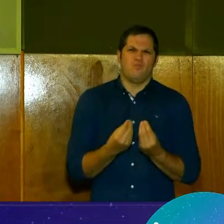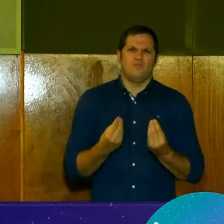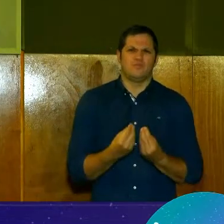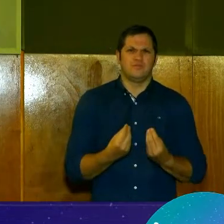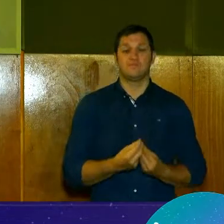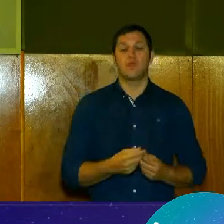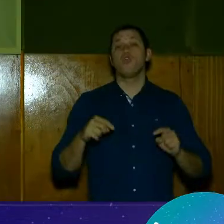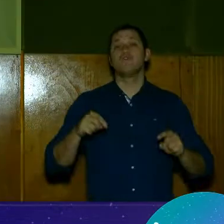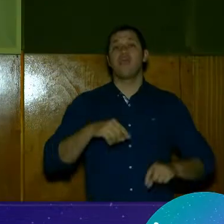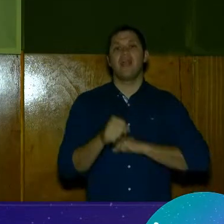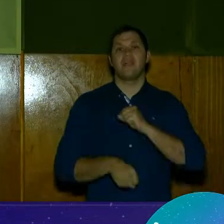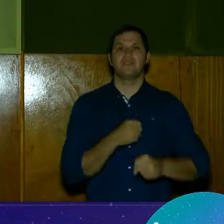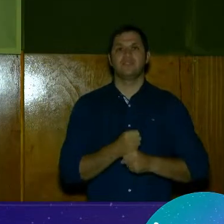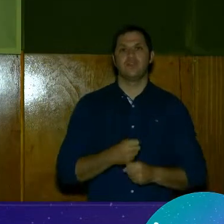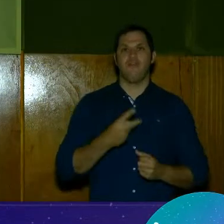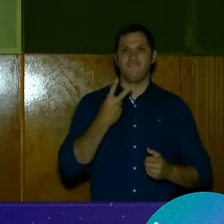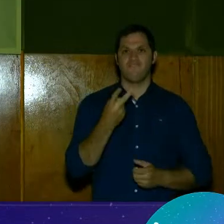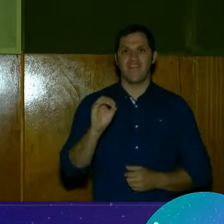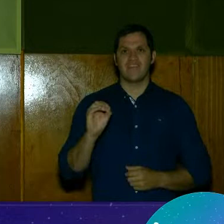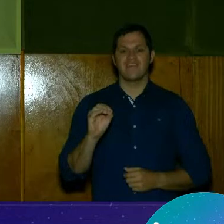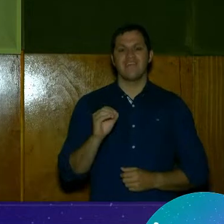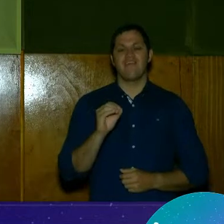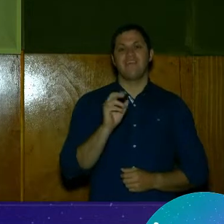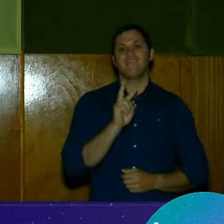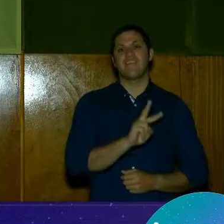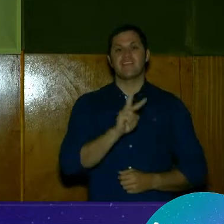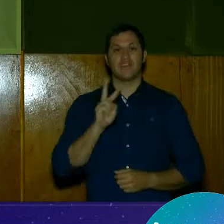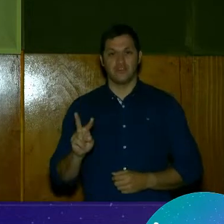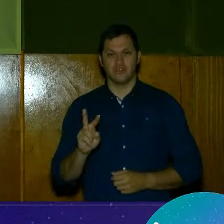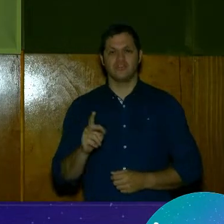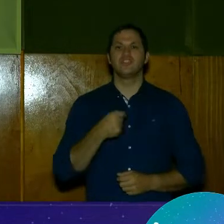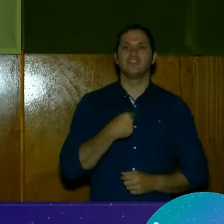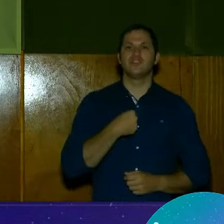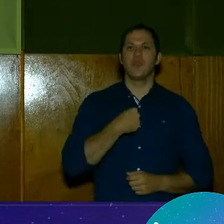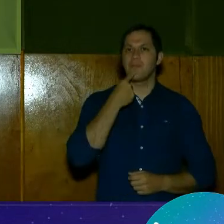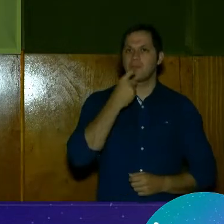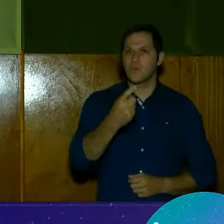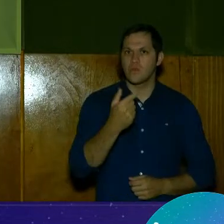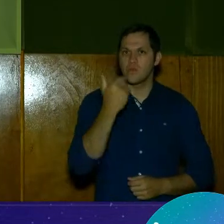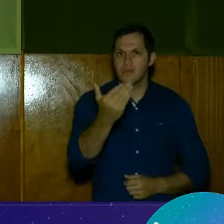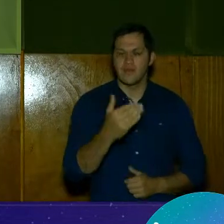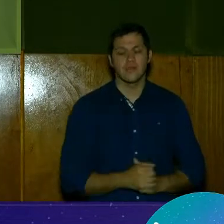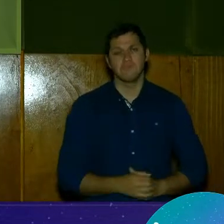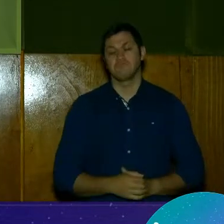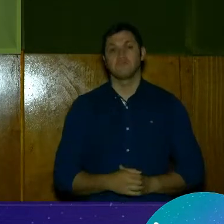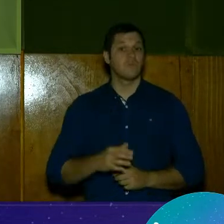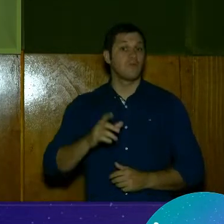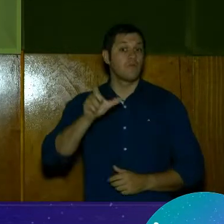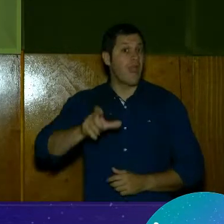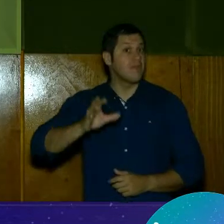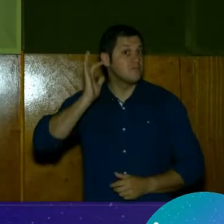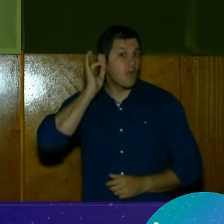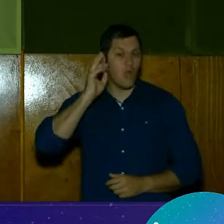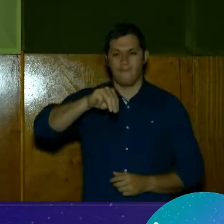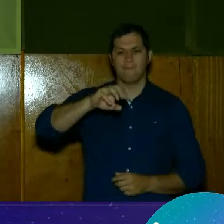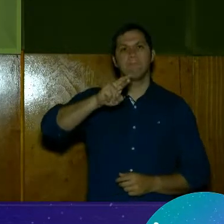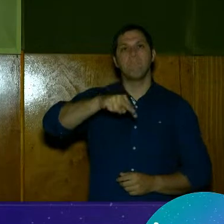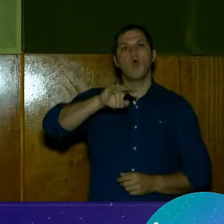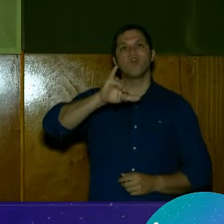un puñadito de mujeres pero hay cientos miles entonces